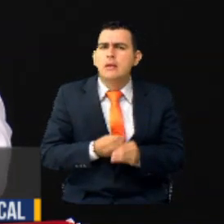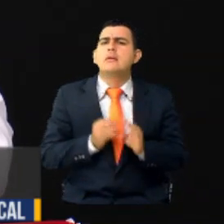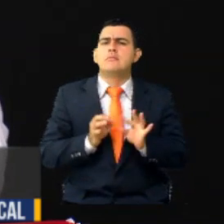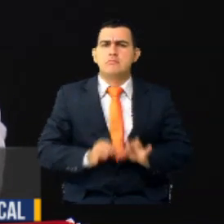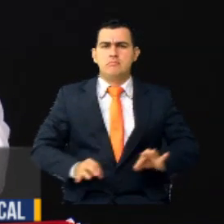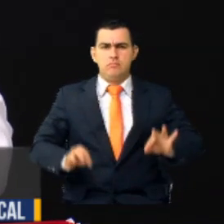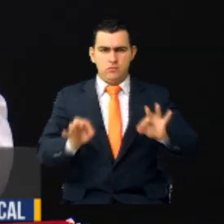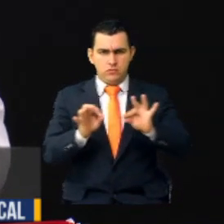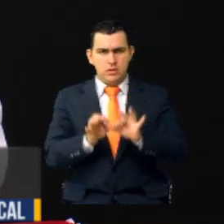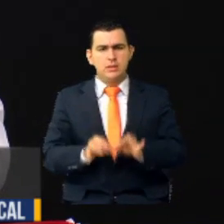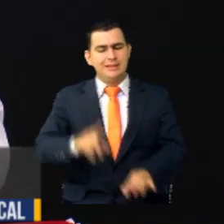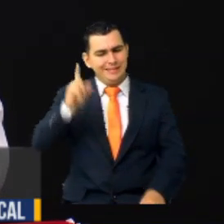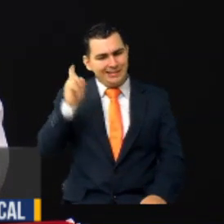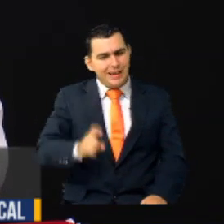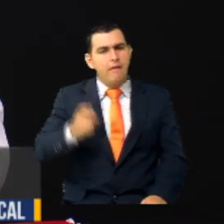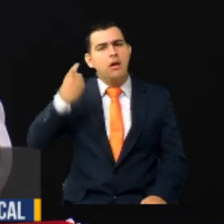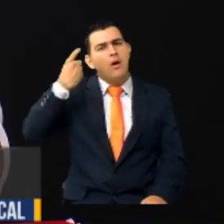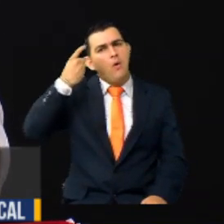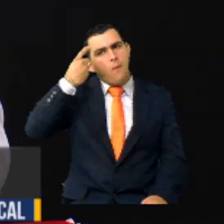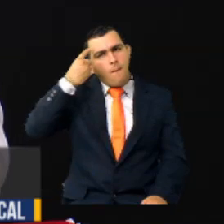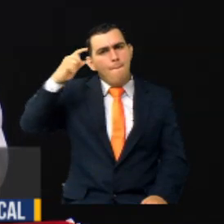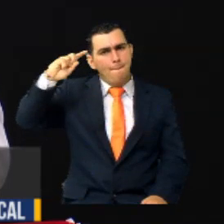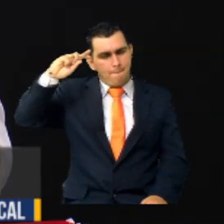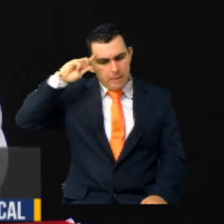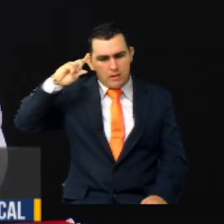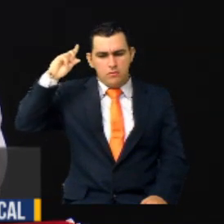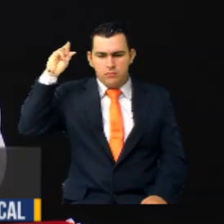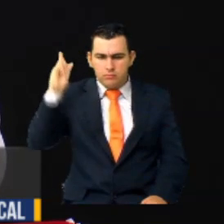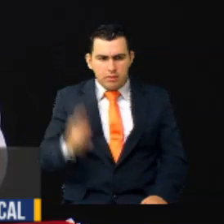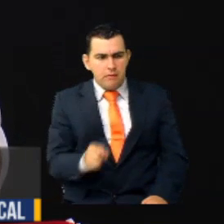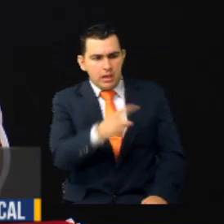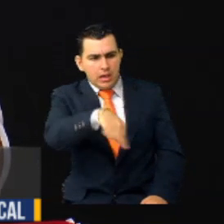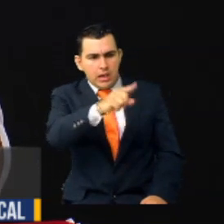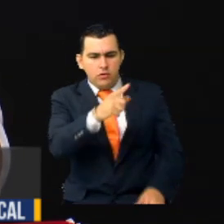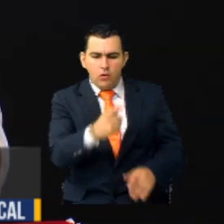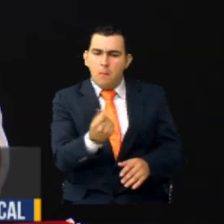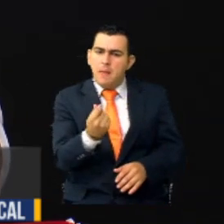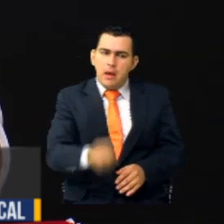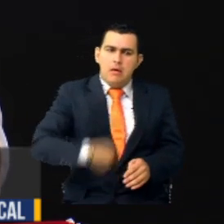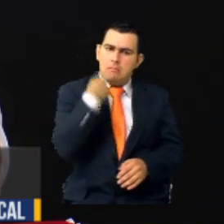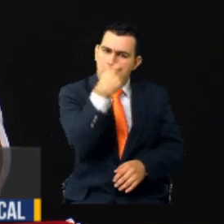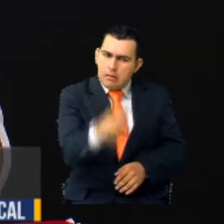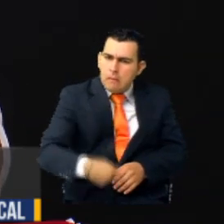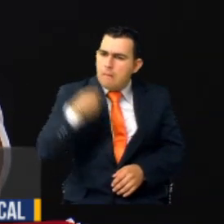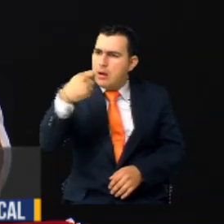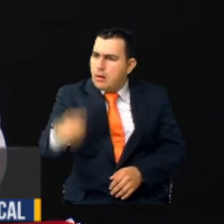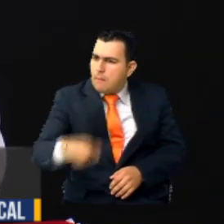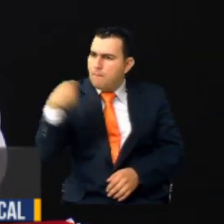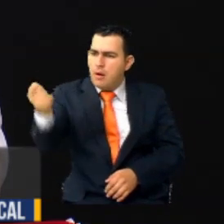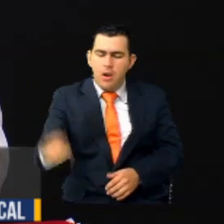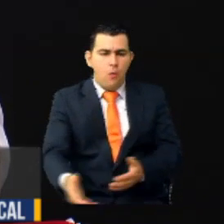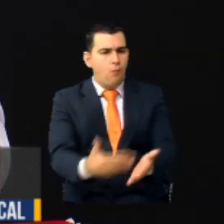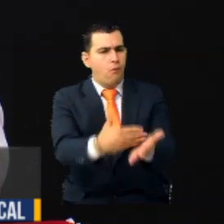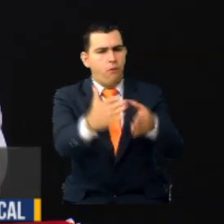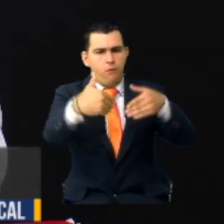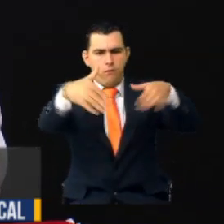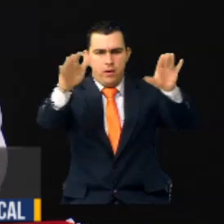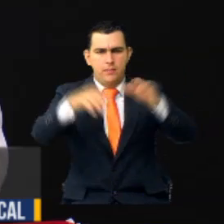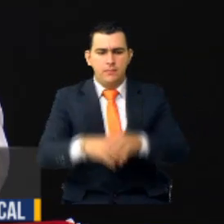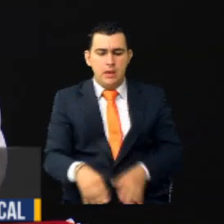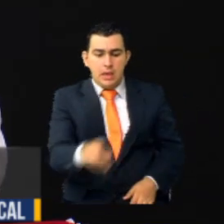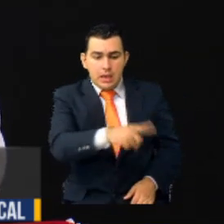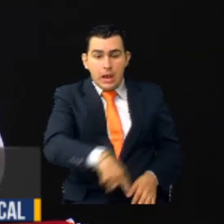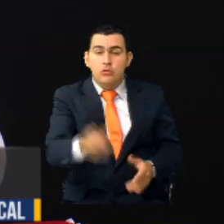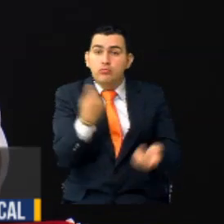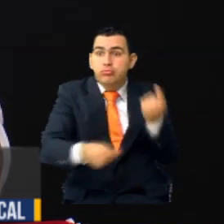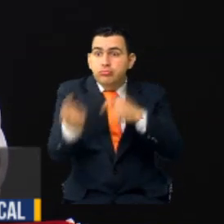posibilidad que sea el Estado quien desplace a esos gotagotas y el Estado le brinde a esos